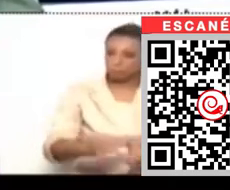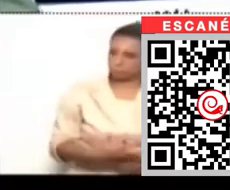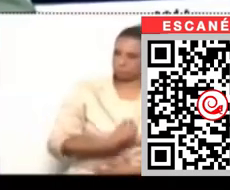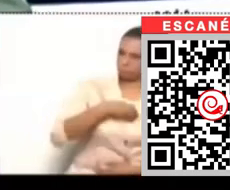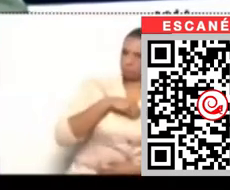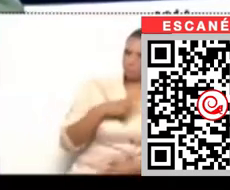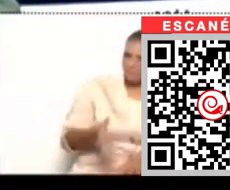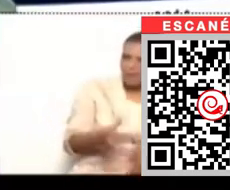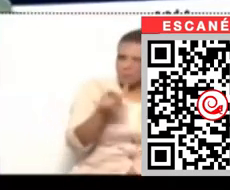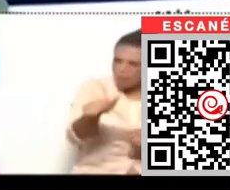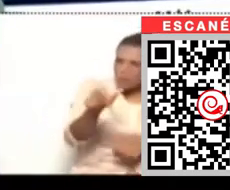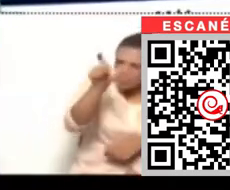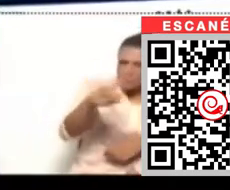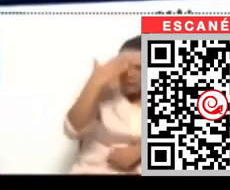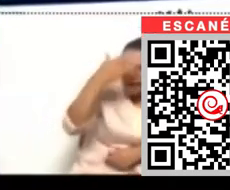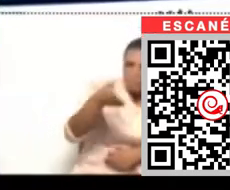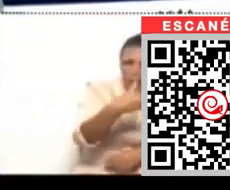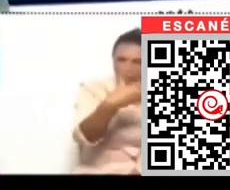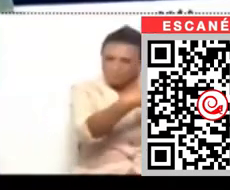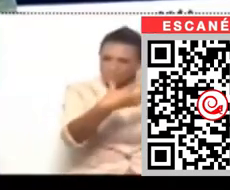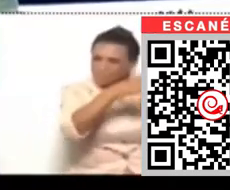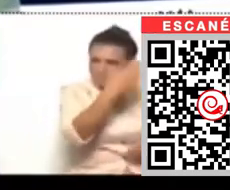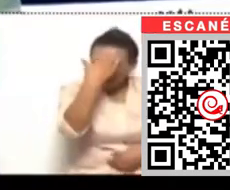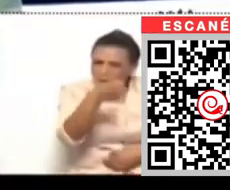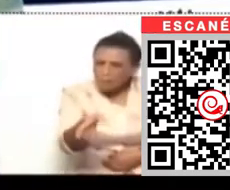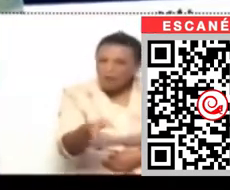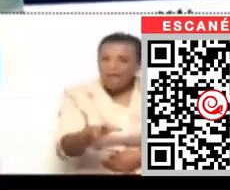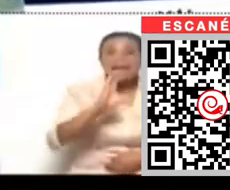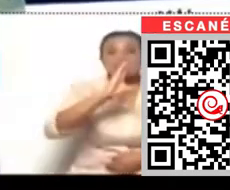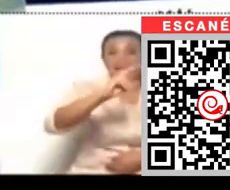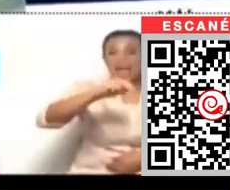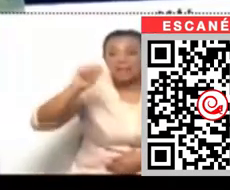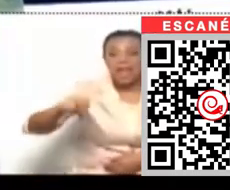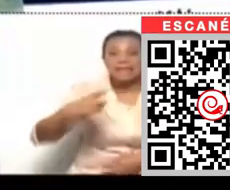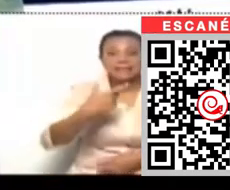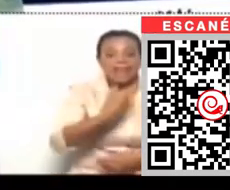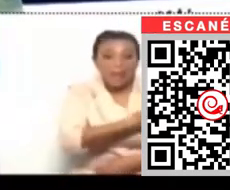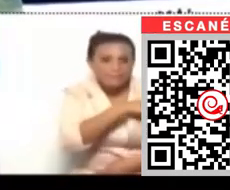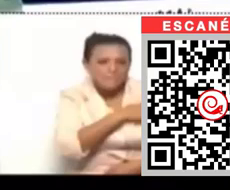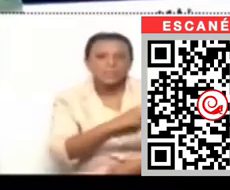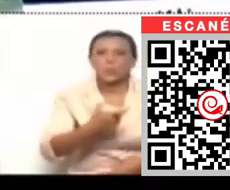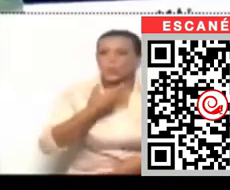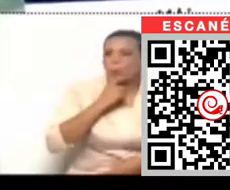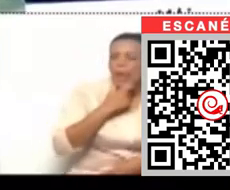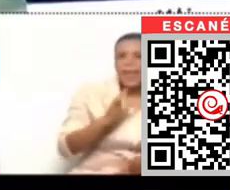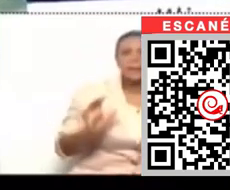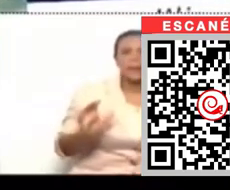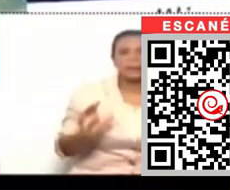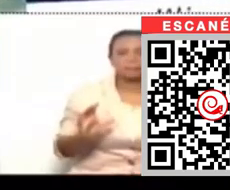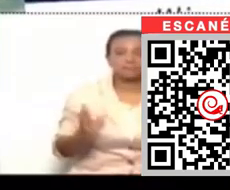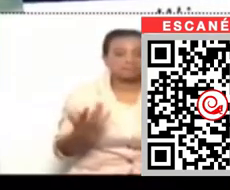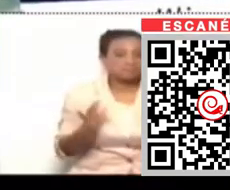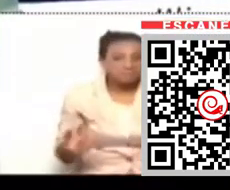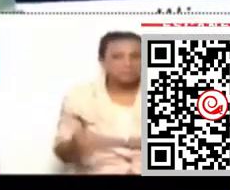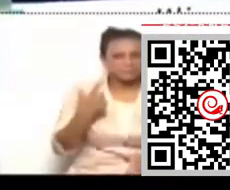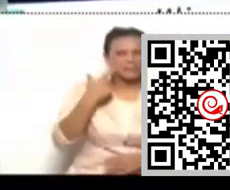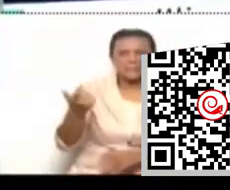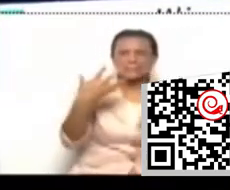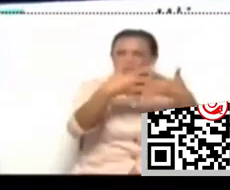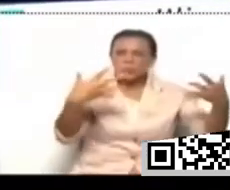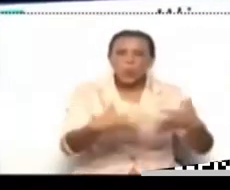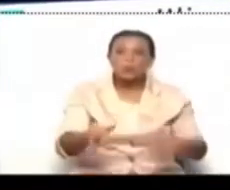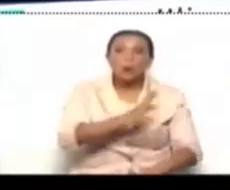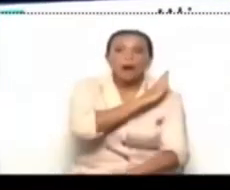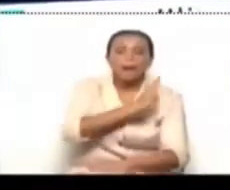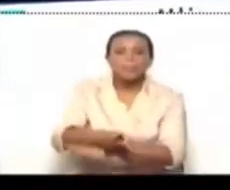además, yo leí todas las agencias de noticias, CNN, en inglés, en español, Associated Press, decían que era un